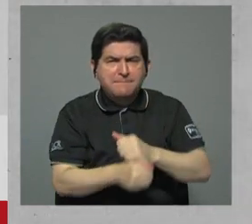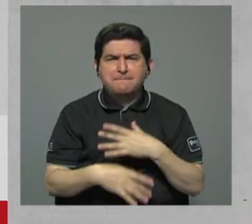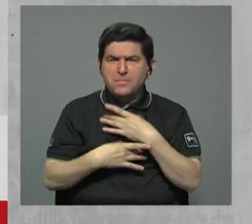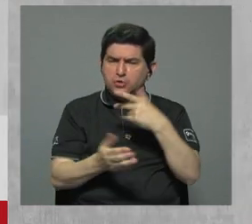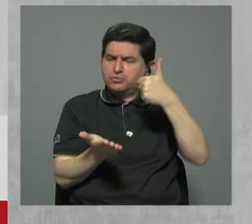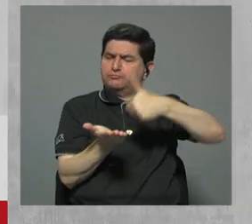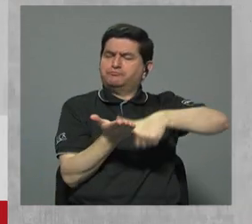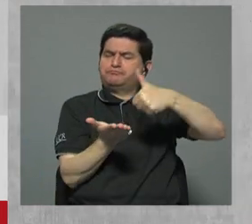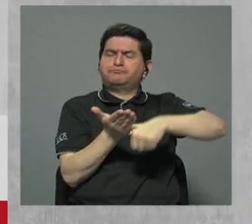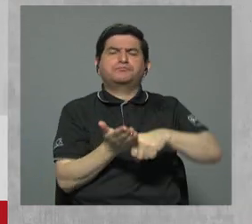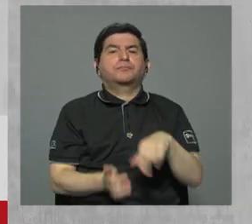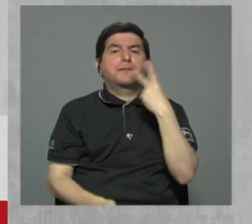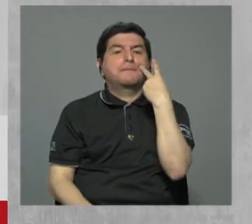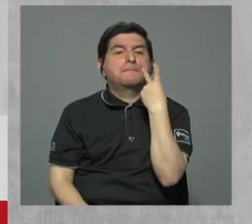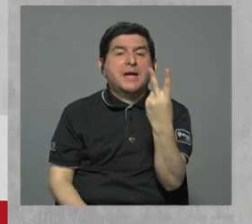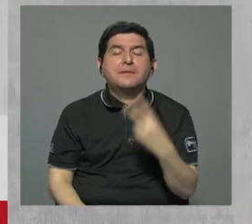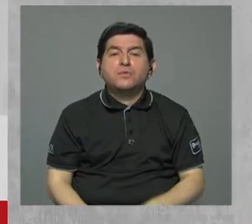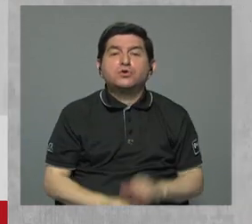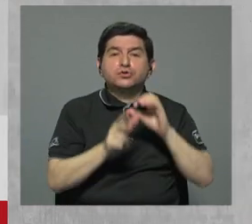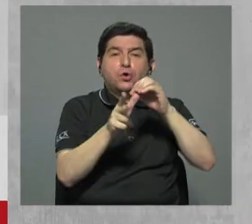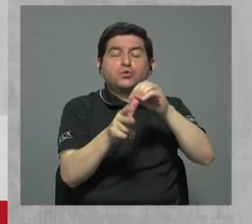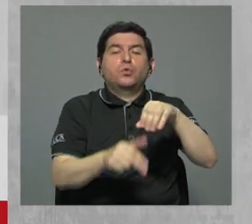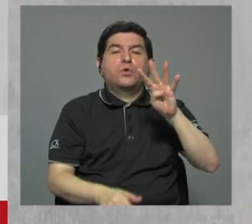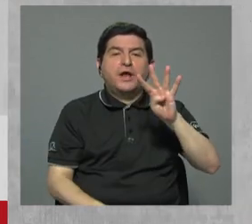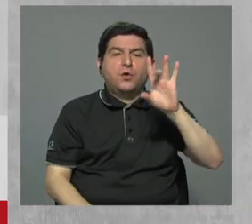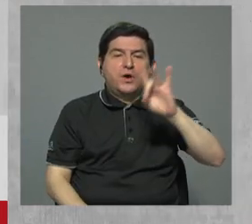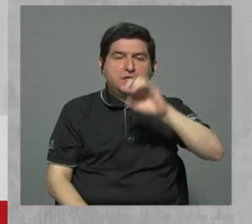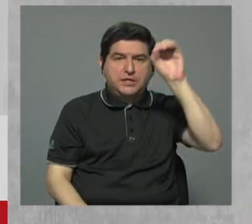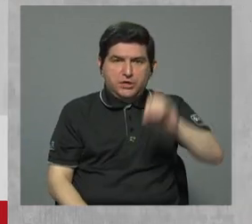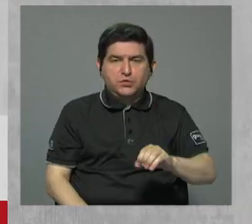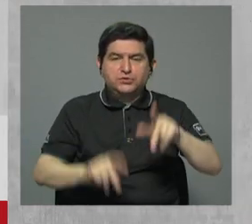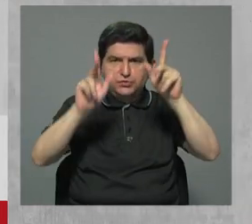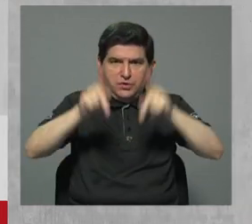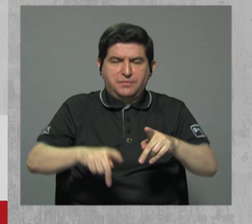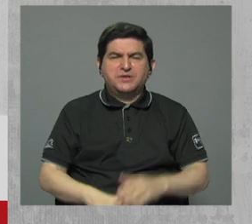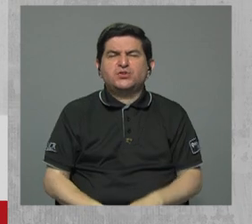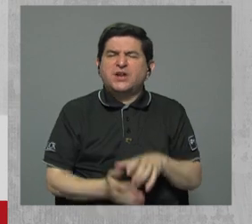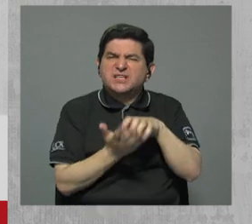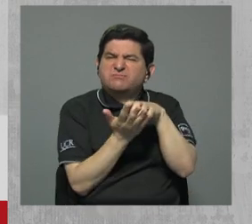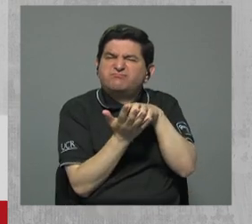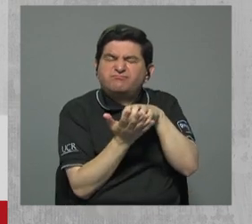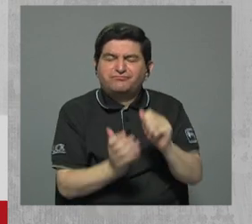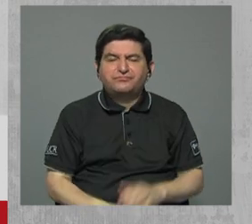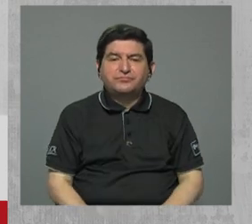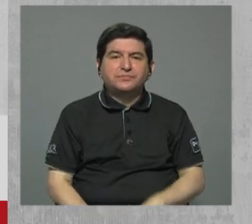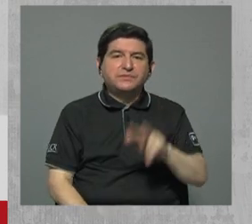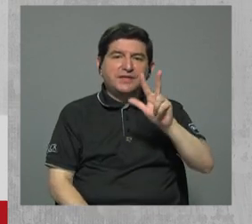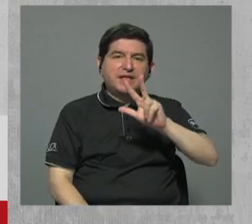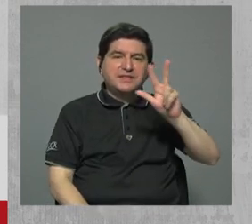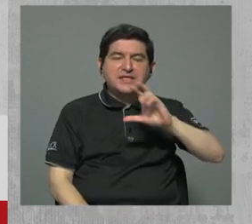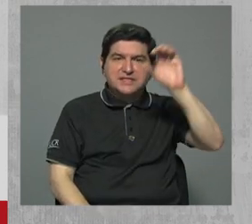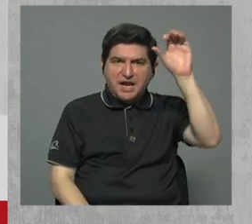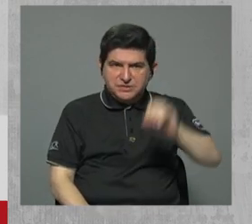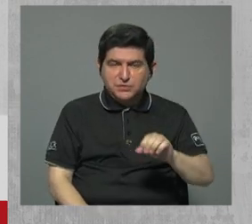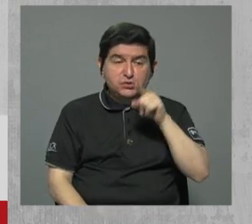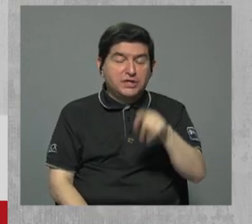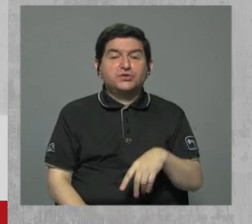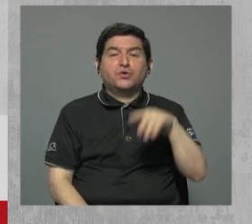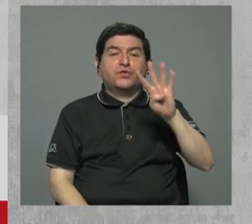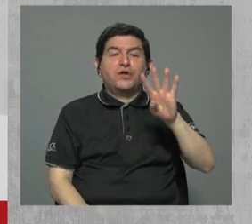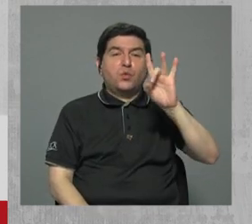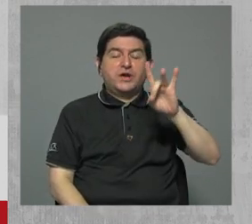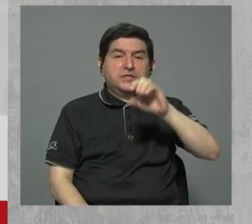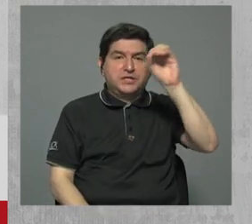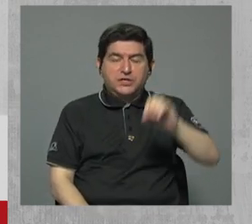de voto. Aquí podemos ver que en octubre un 48% de las personas estaban como indecisas y un 33% de ese 48%